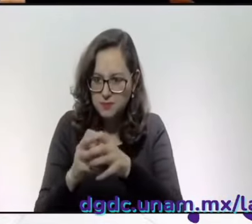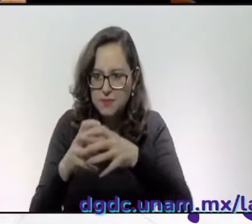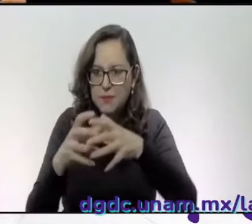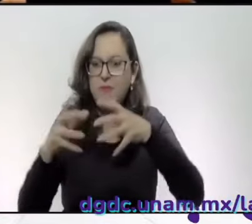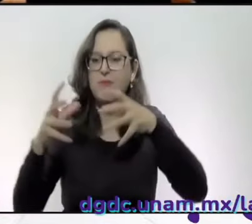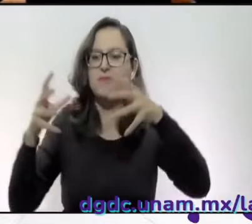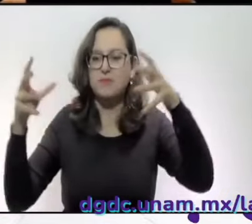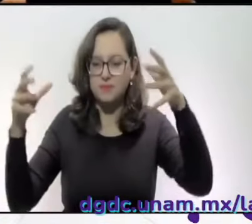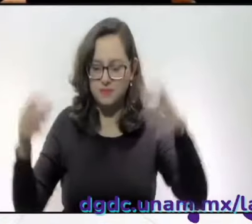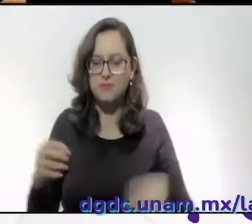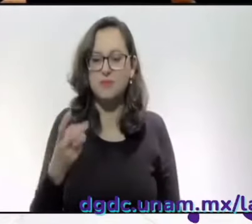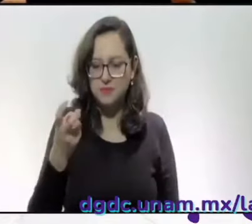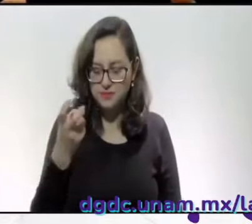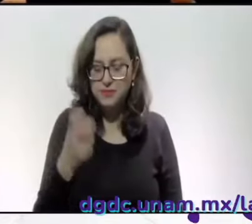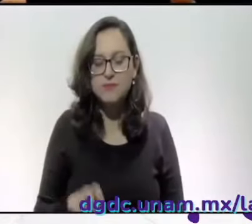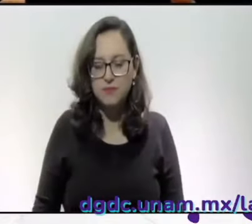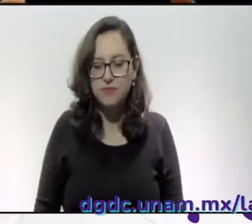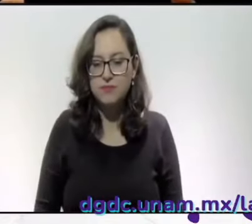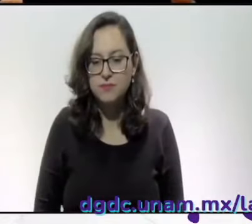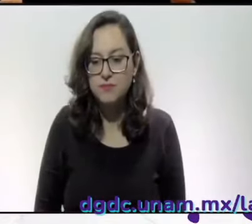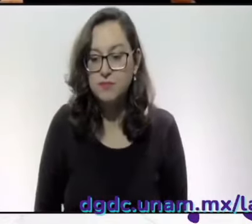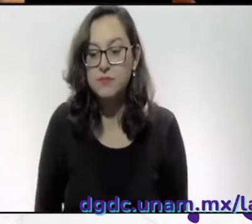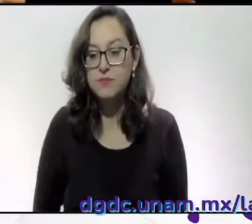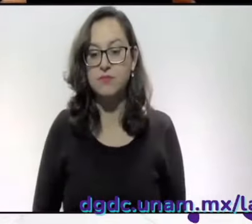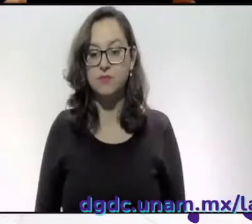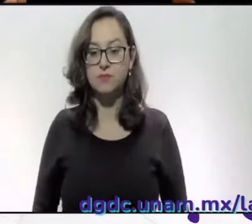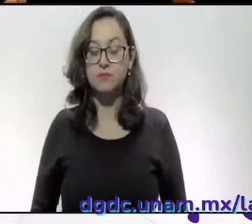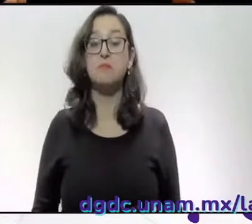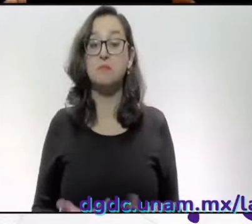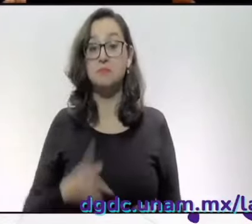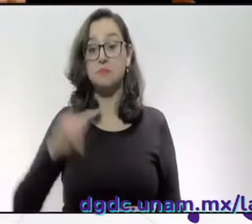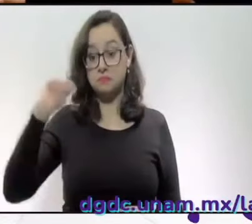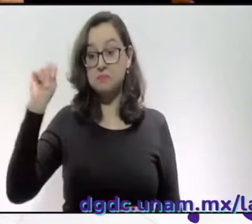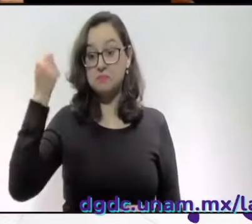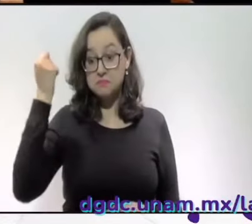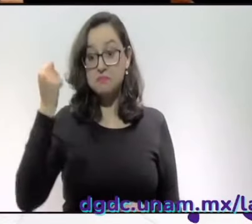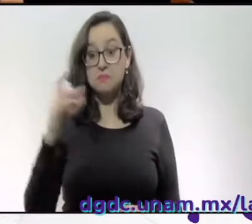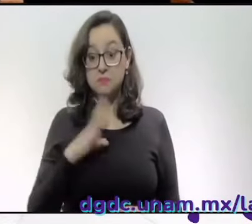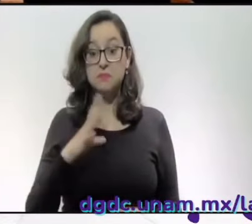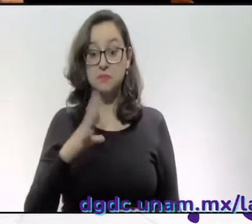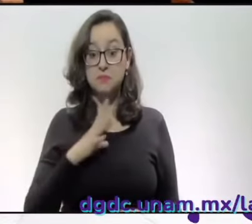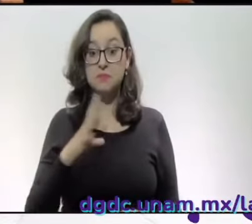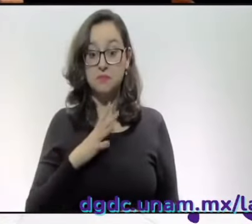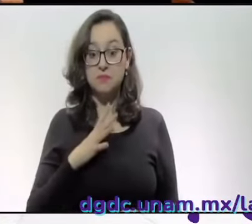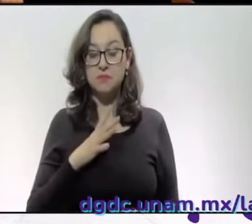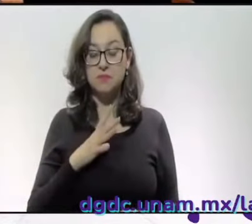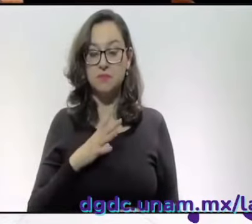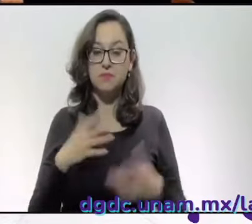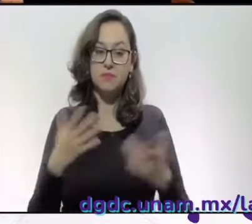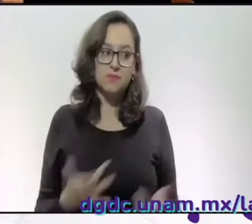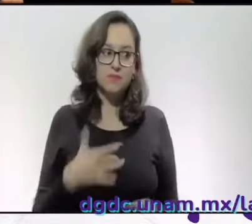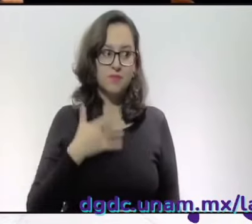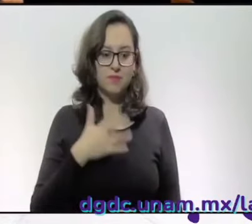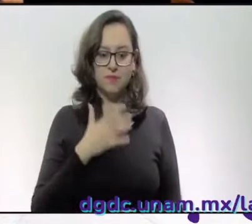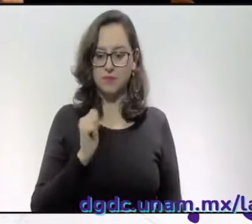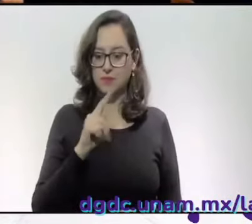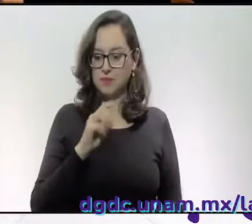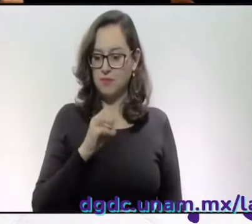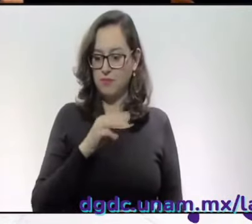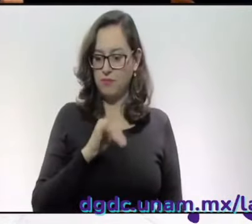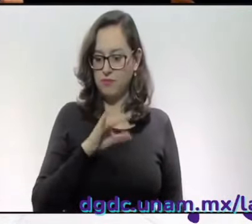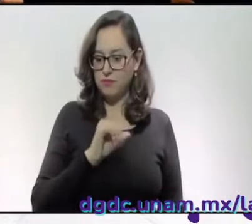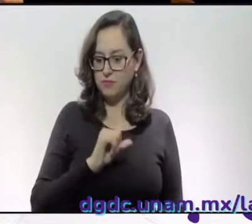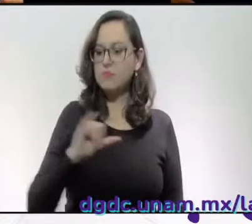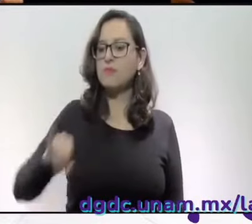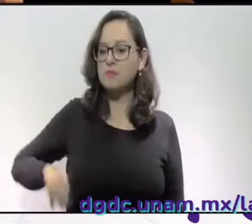sí. Es que sí. La tecnología está ahí. O sea, es verdad que la atómica es muy interesante, pero no